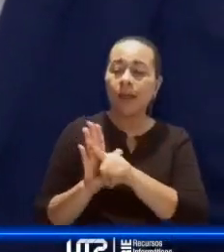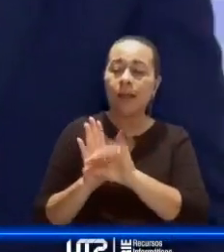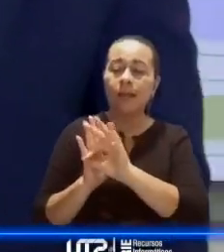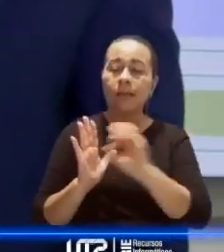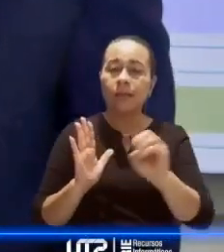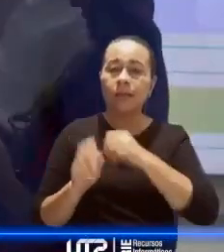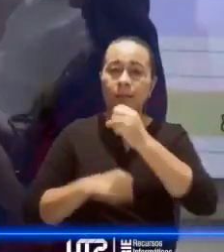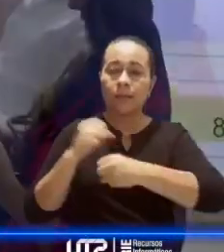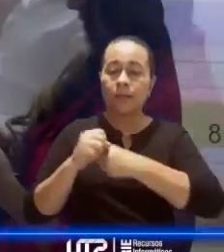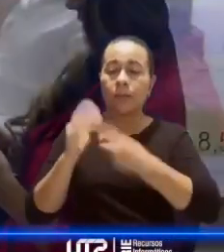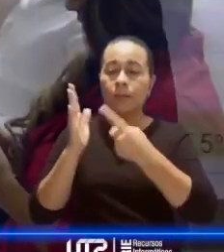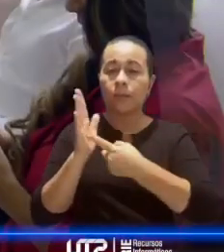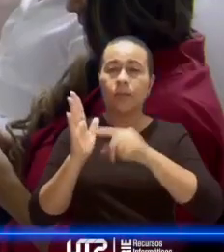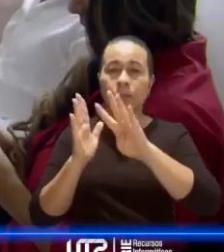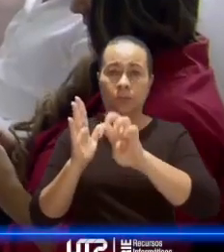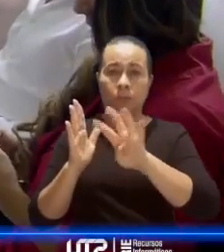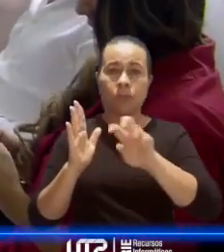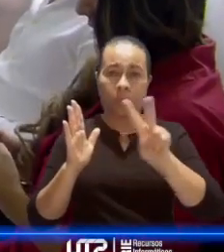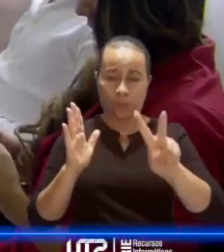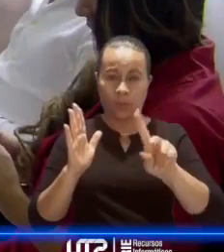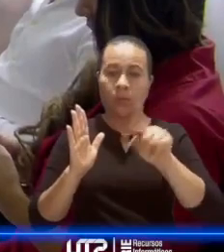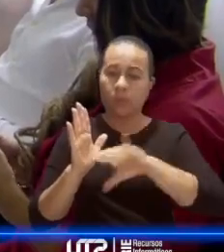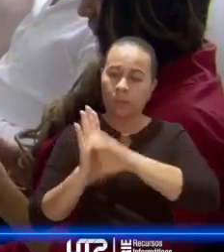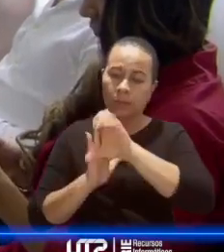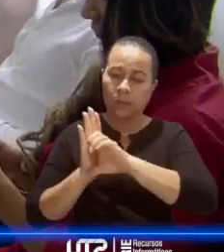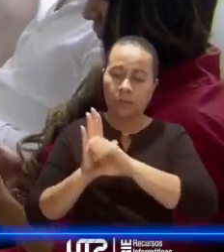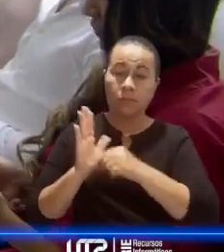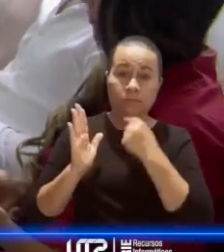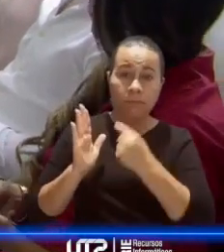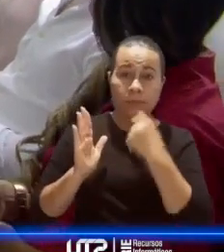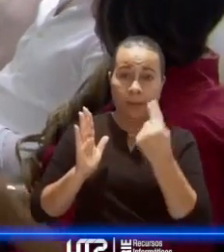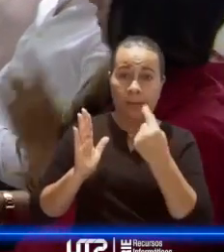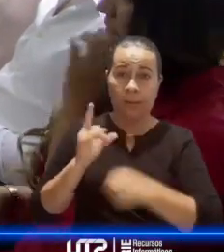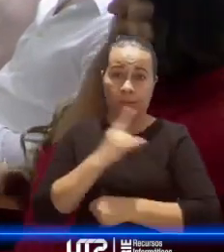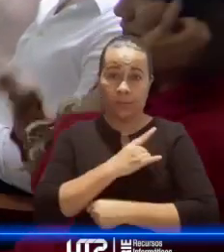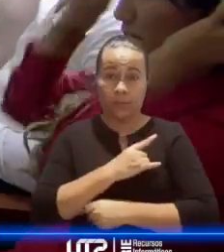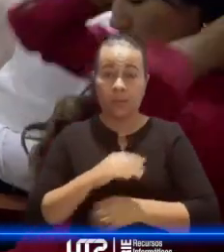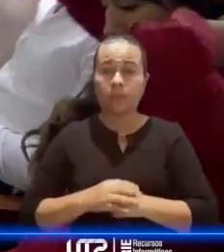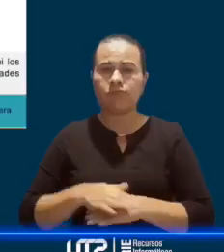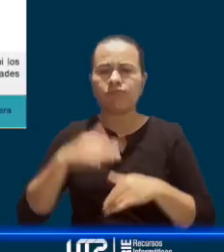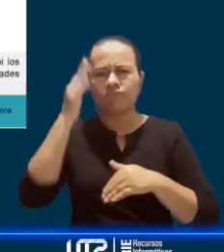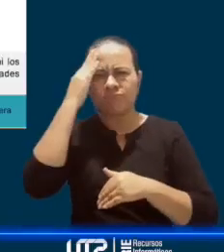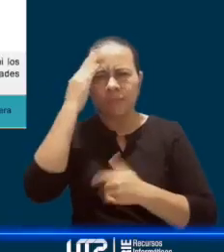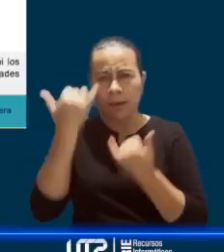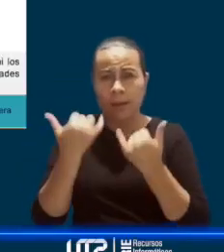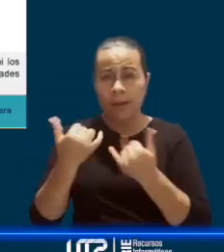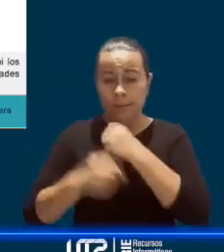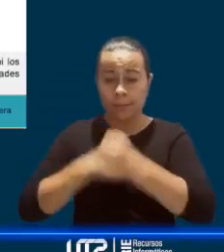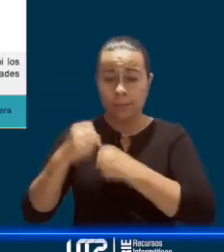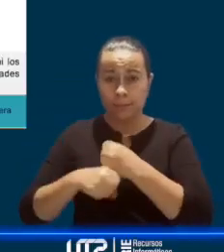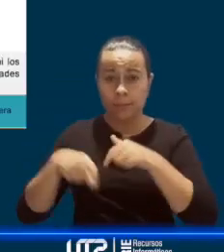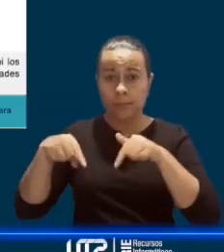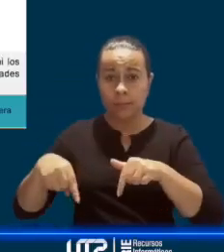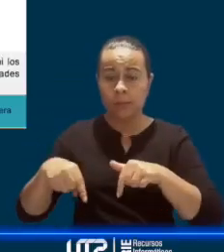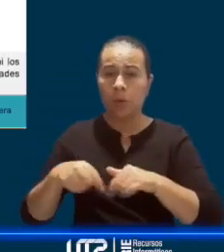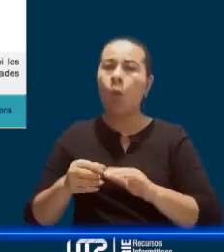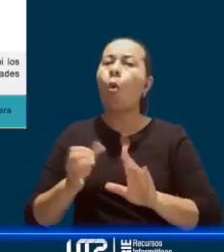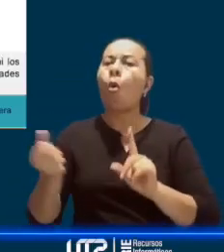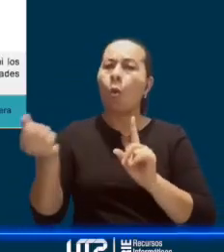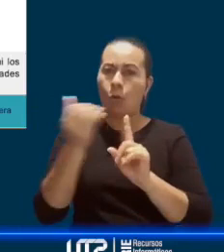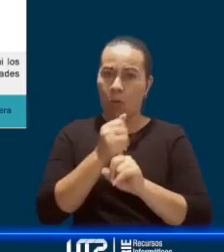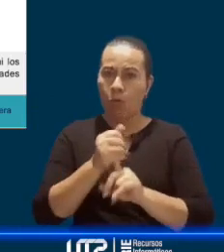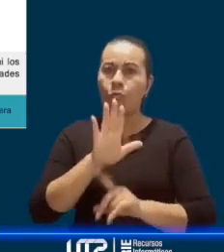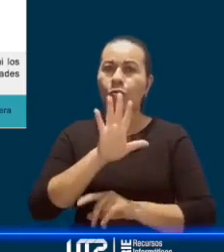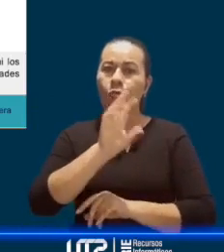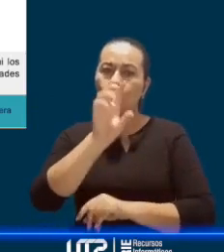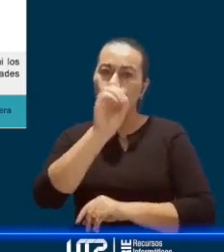aportes estipulados en la Ley 30 de 1992 y en el Estatuto General de la Universidad, resaltando que en esa vigencia se alcanzó un